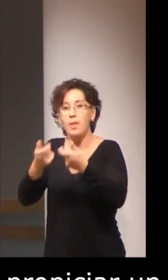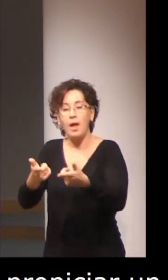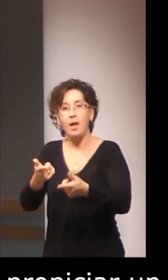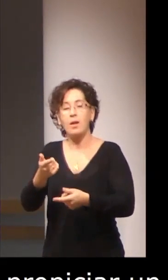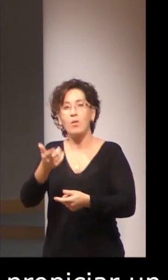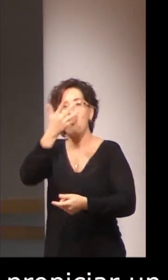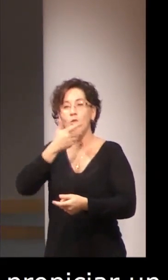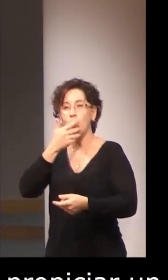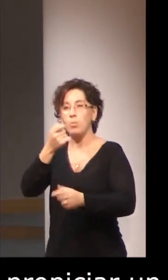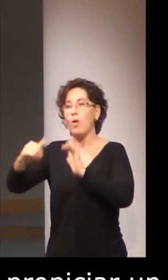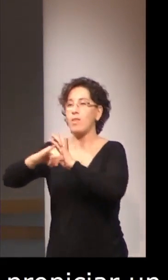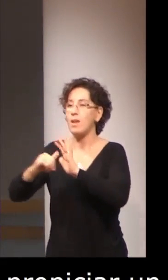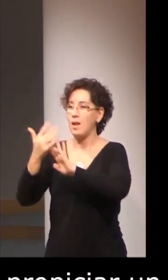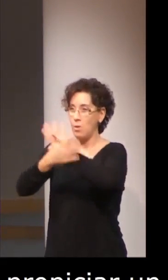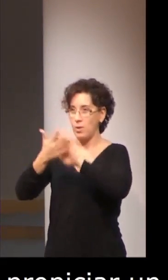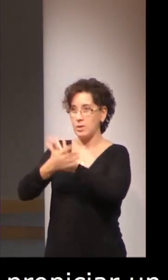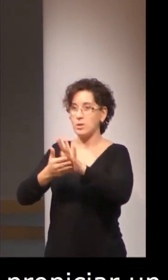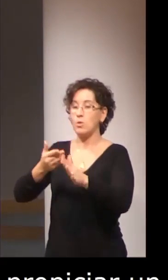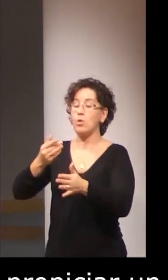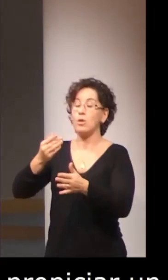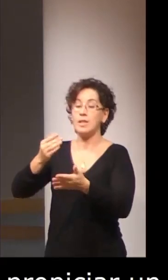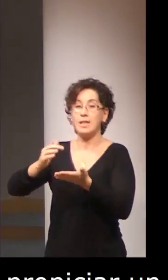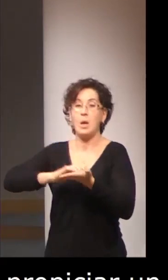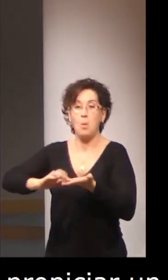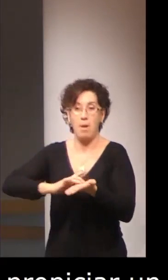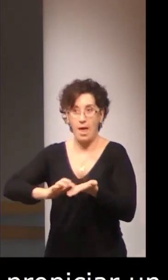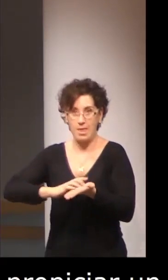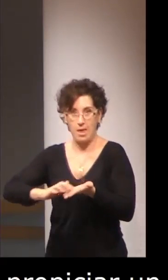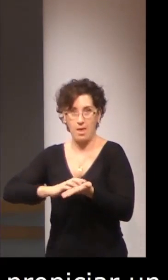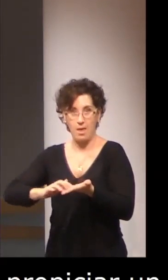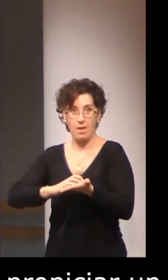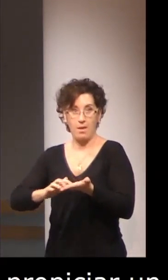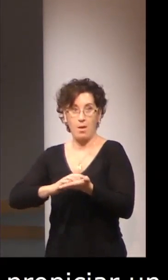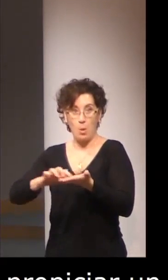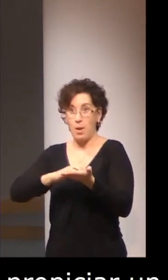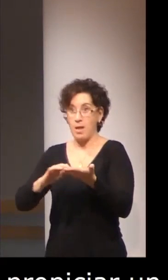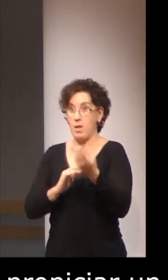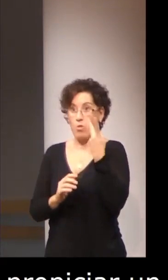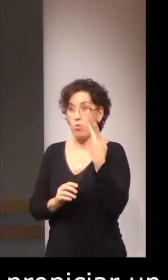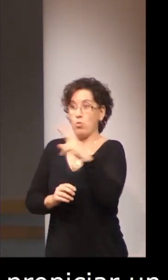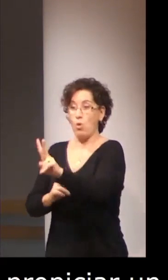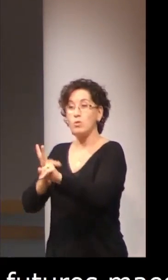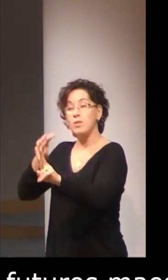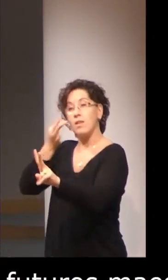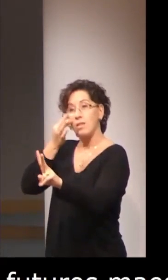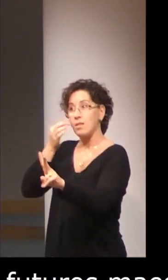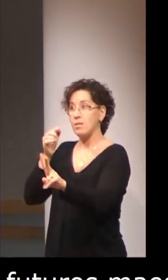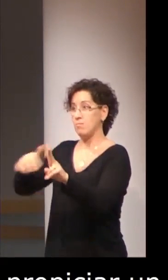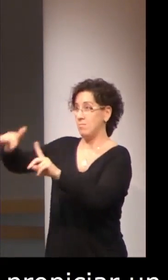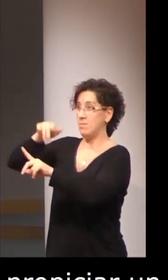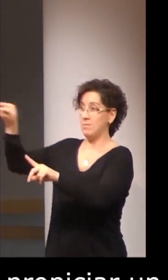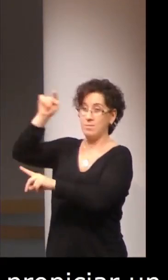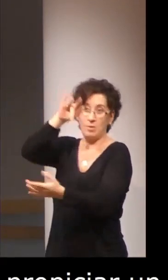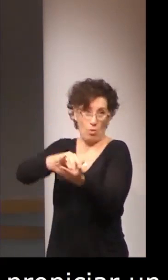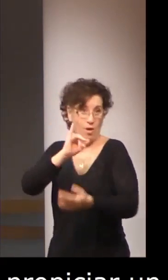de signos Española y el sistema de escritura braille ambos ejemplos de lenguas que están presentes en el entorno